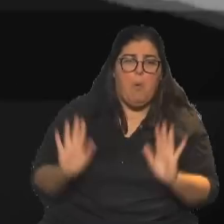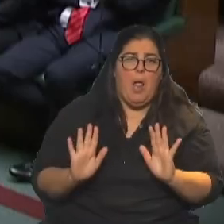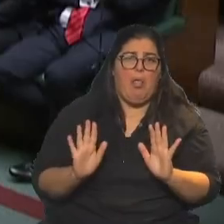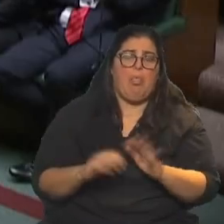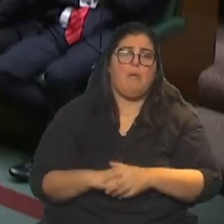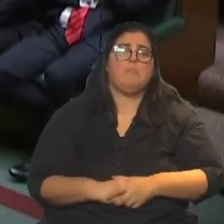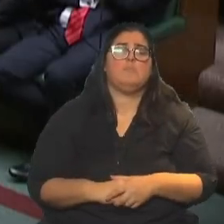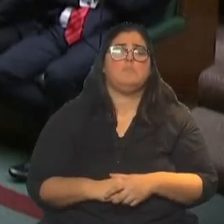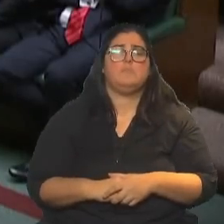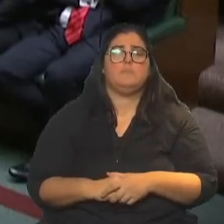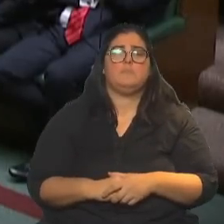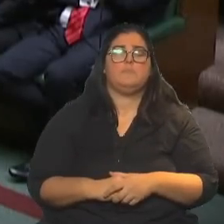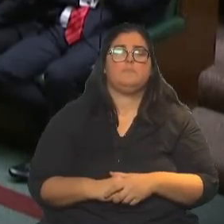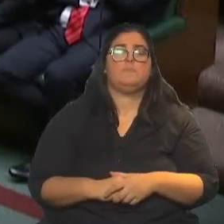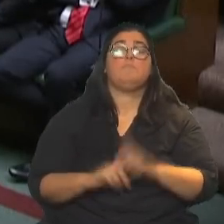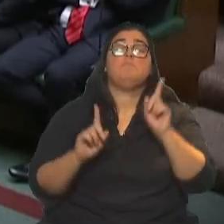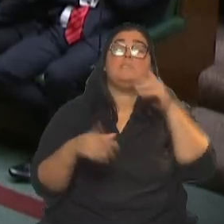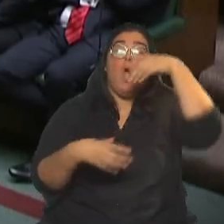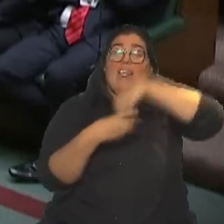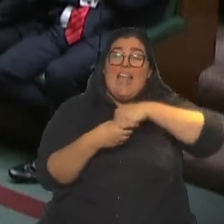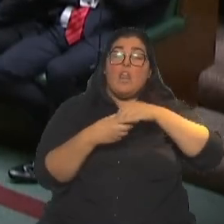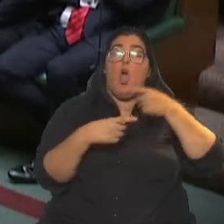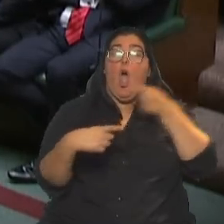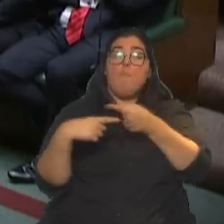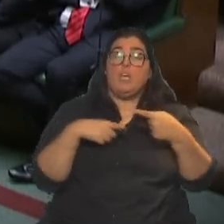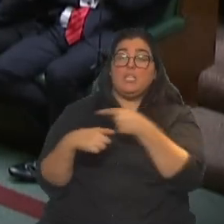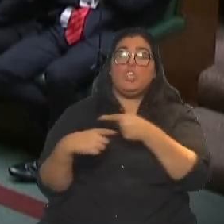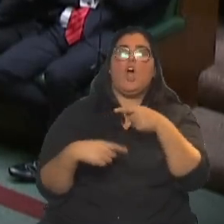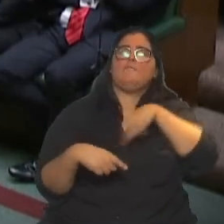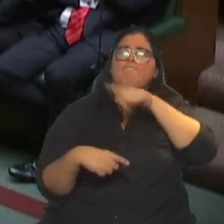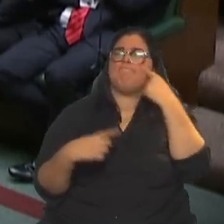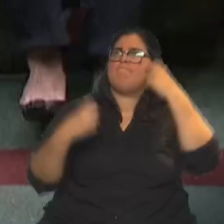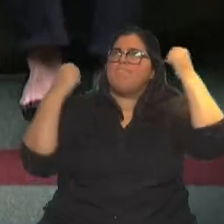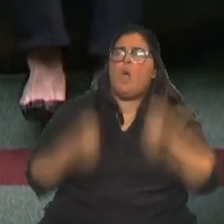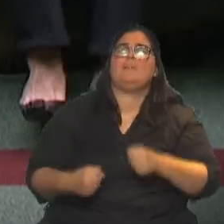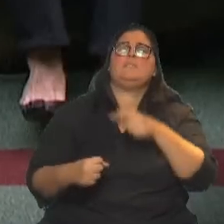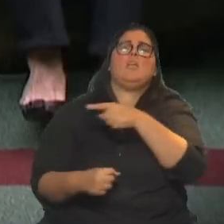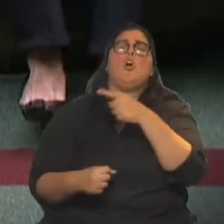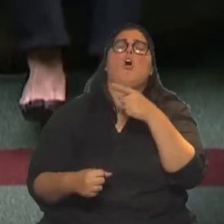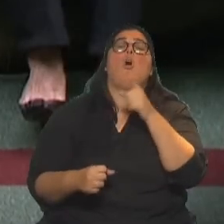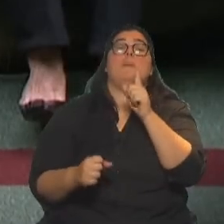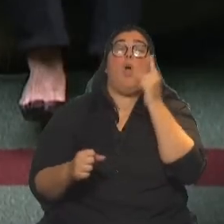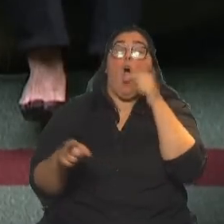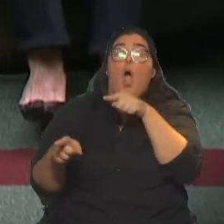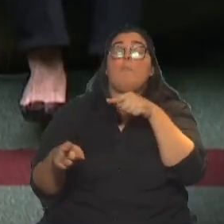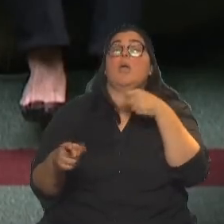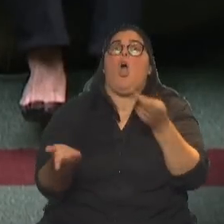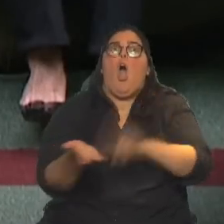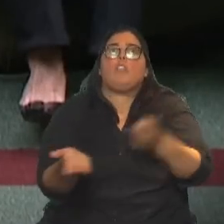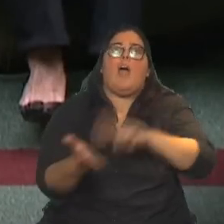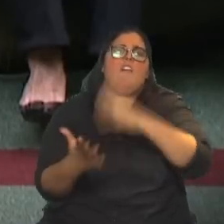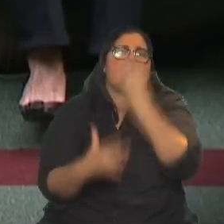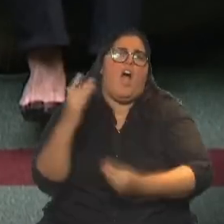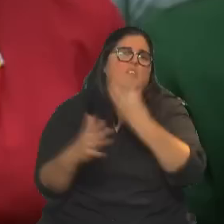law. Los opositores internos, por su parte, están convencidos de que Johnson incurrirá en nuevos escándalos o errores no forzados